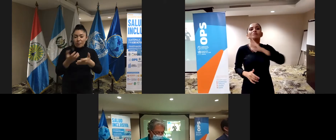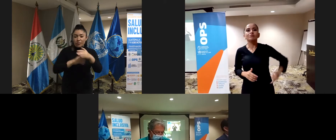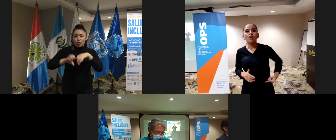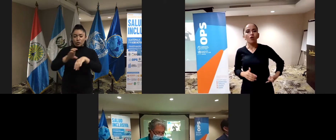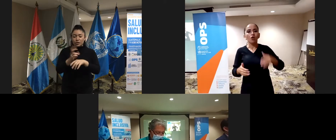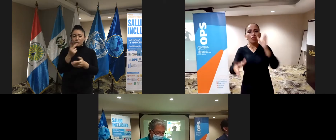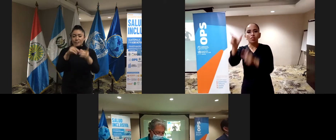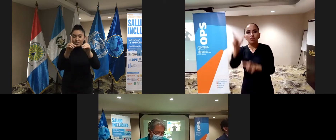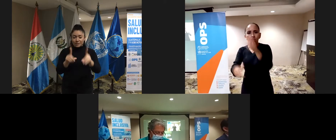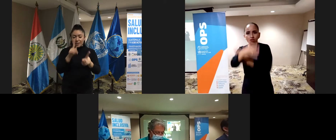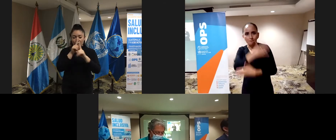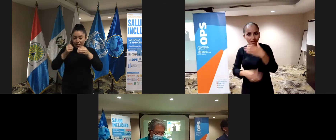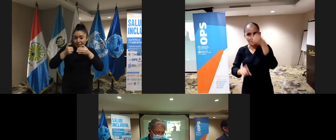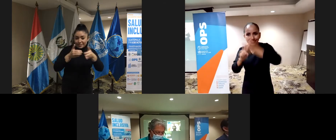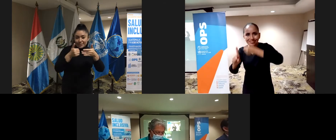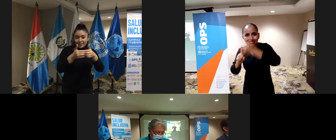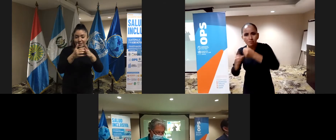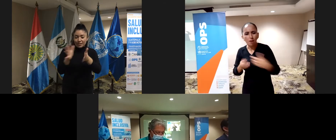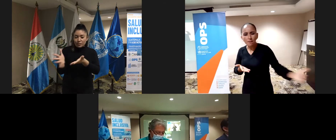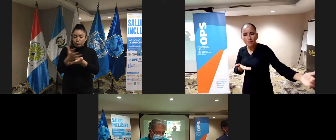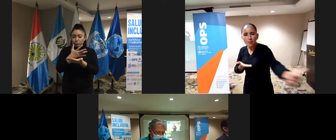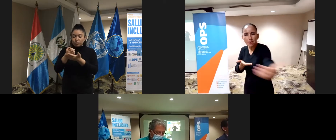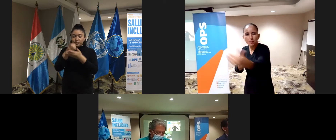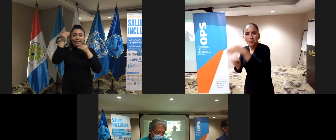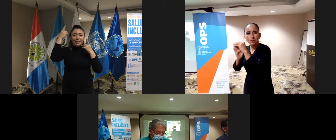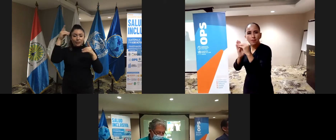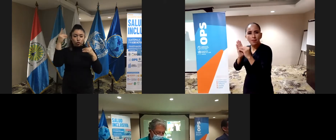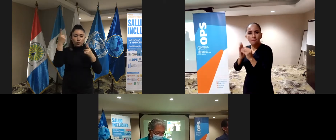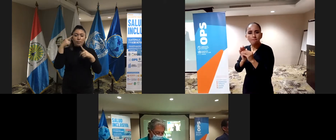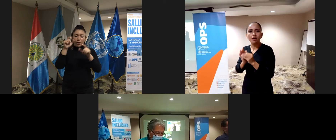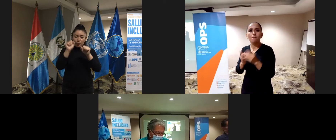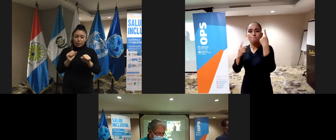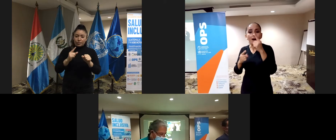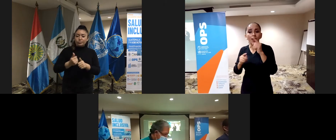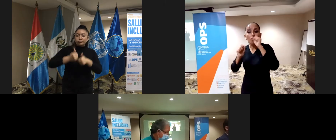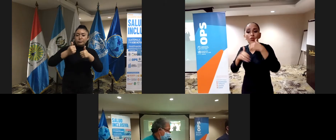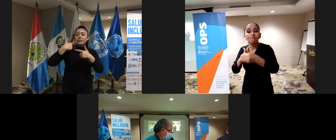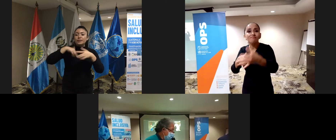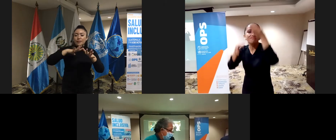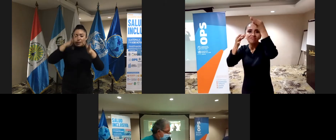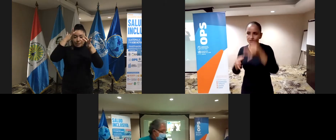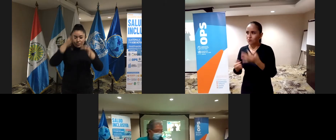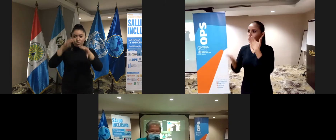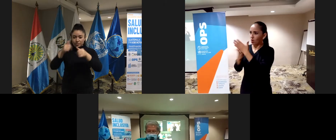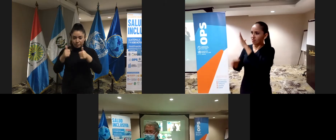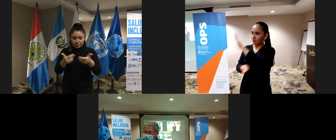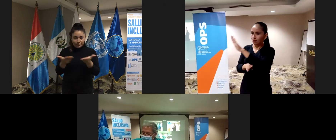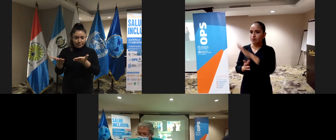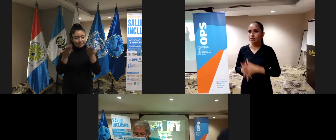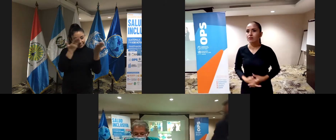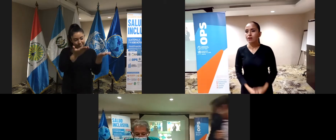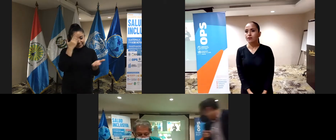discapacidad en incidencia de recopilación de datos para la efectiva toma de decisiones. Buenas tardes y adelante.